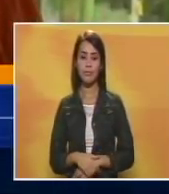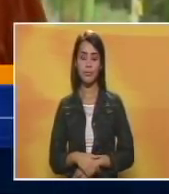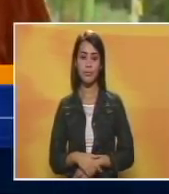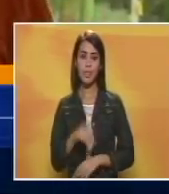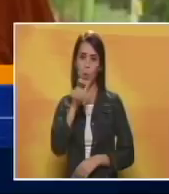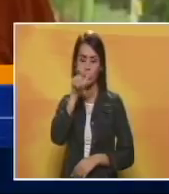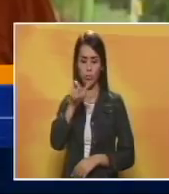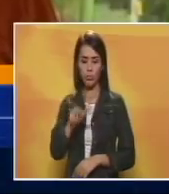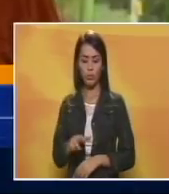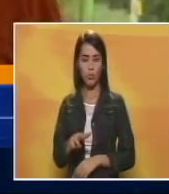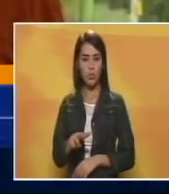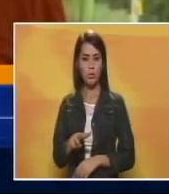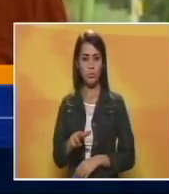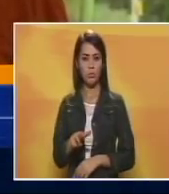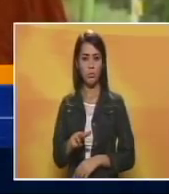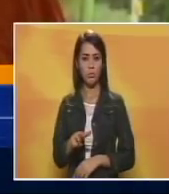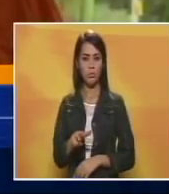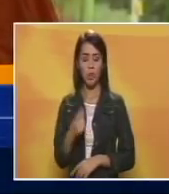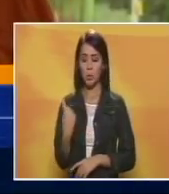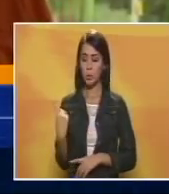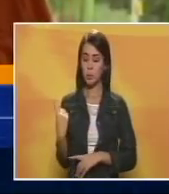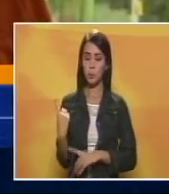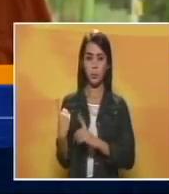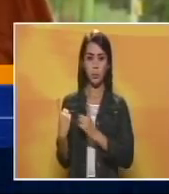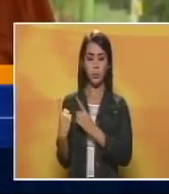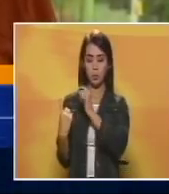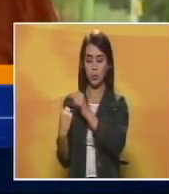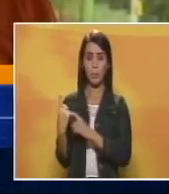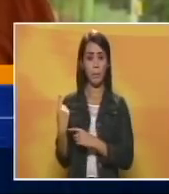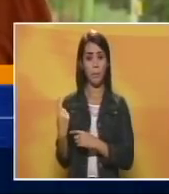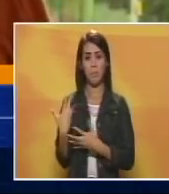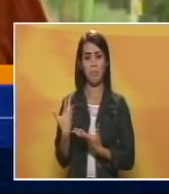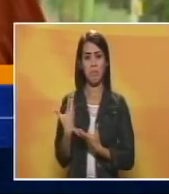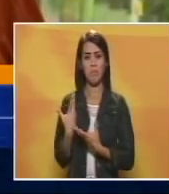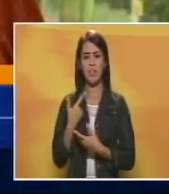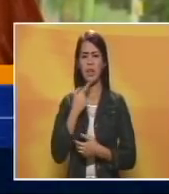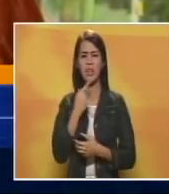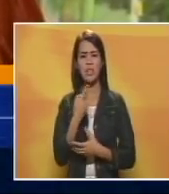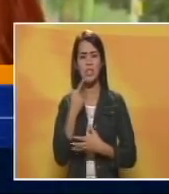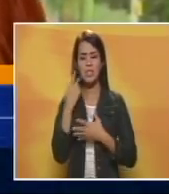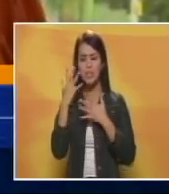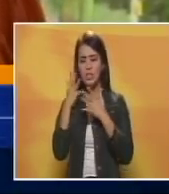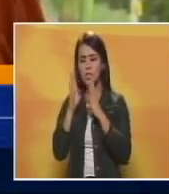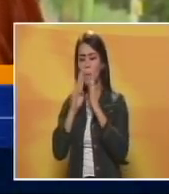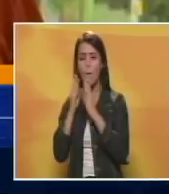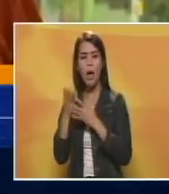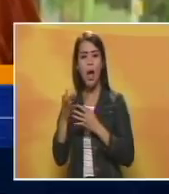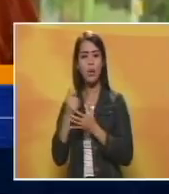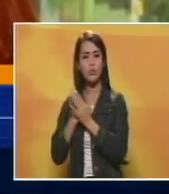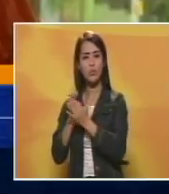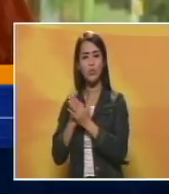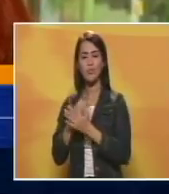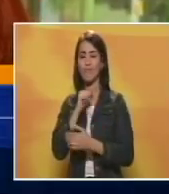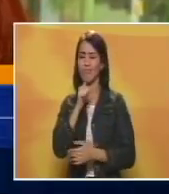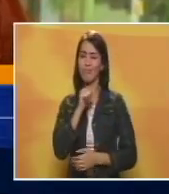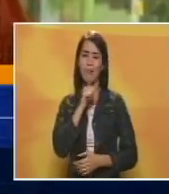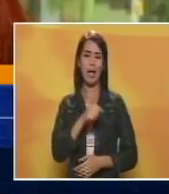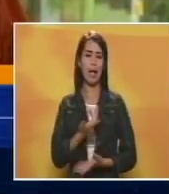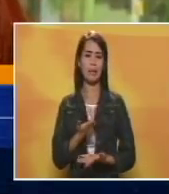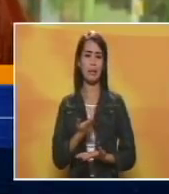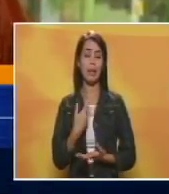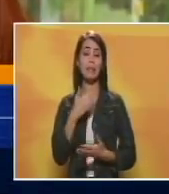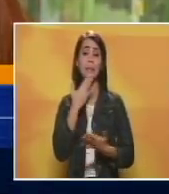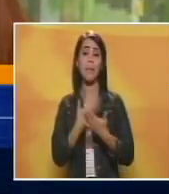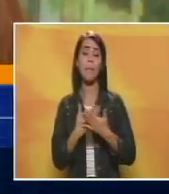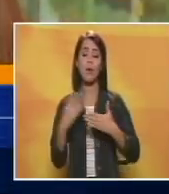una persona que le aconseja muy mal. Esa propuesta de dolarizar y acabar